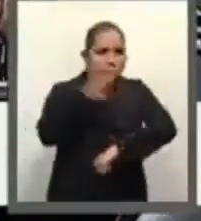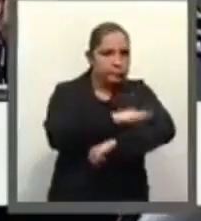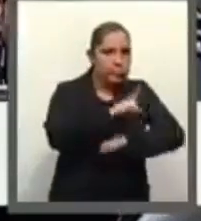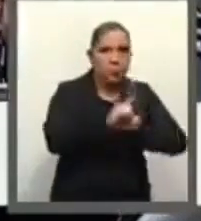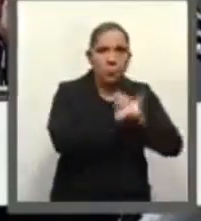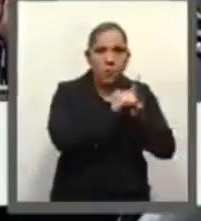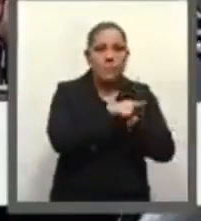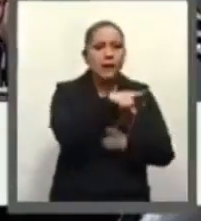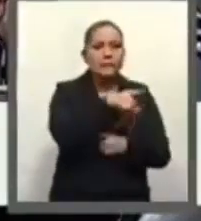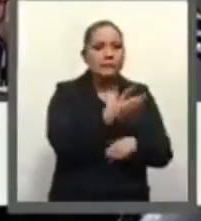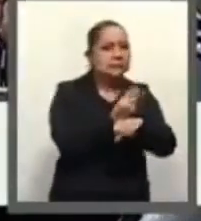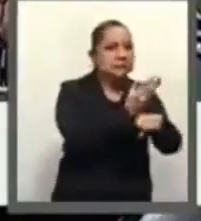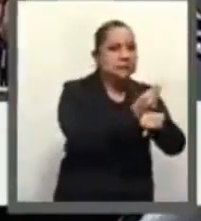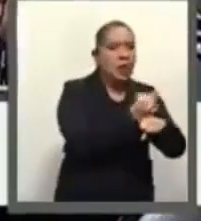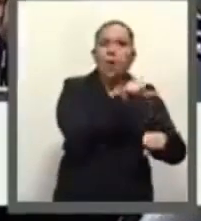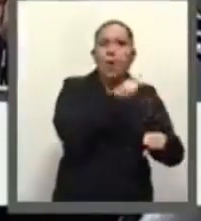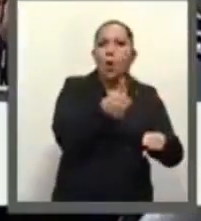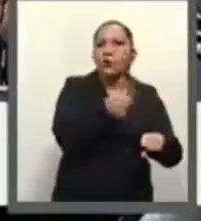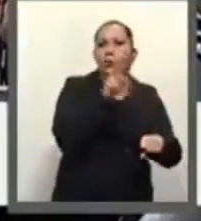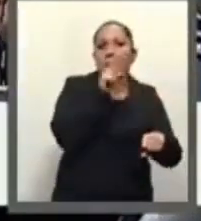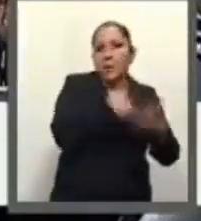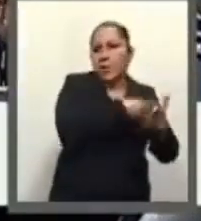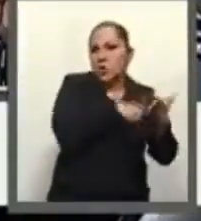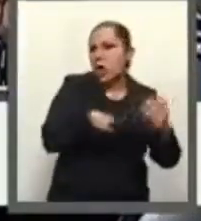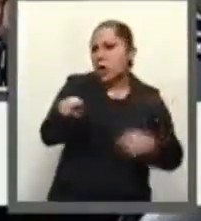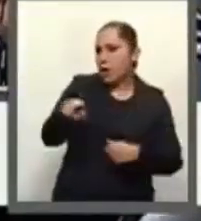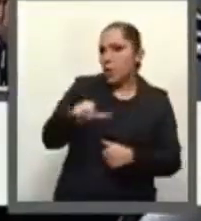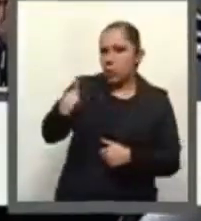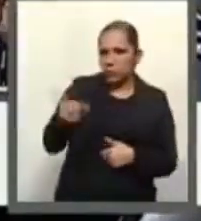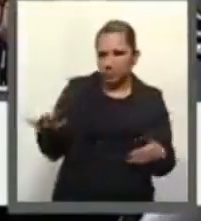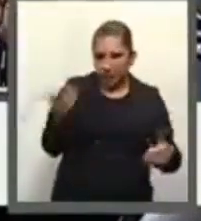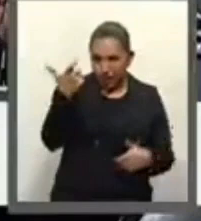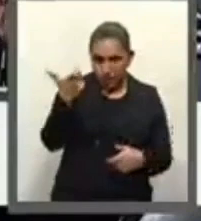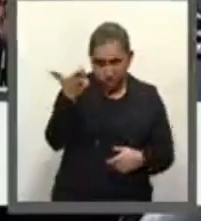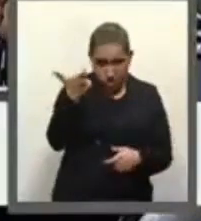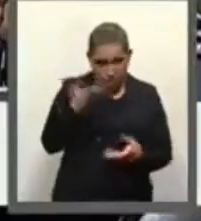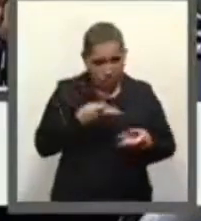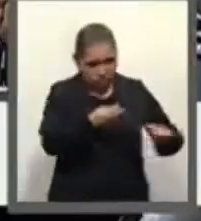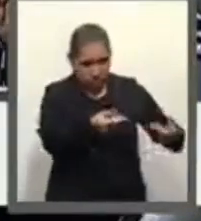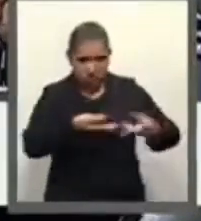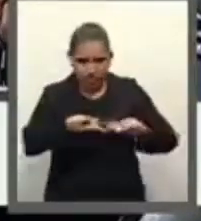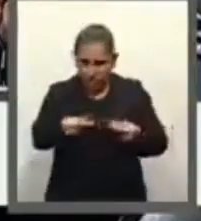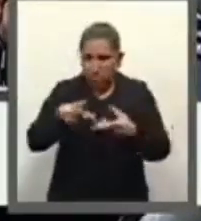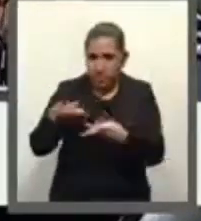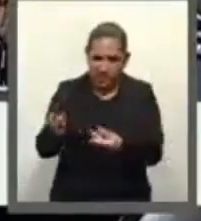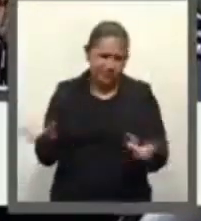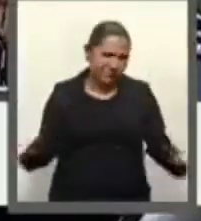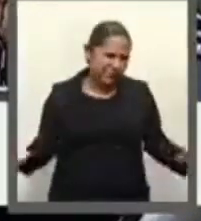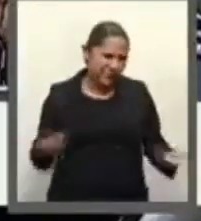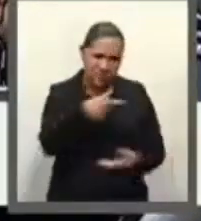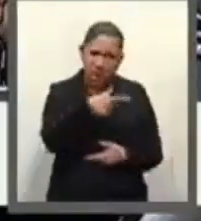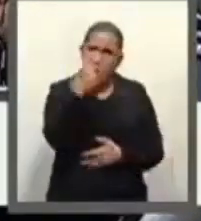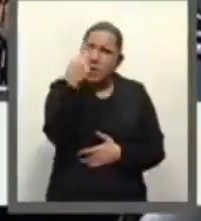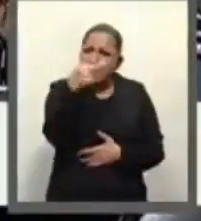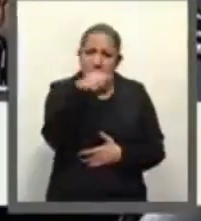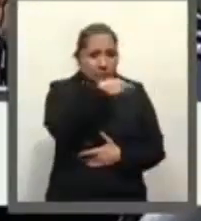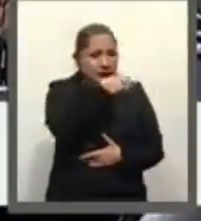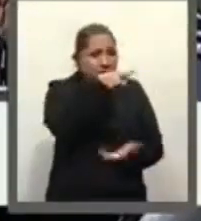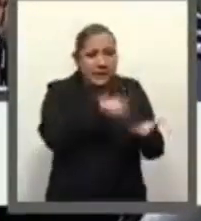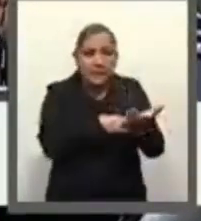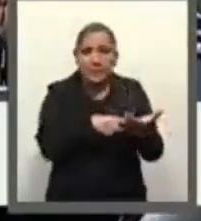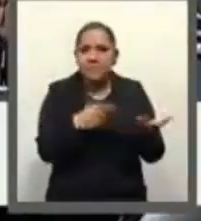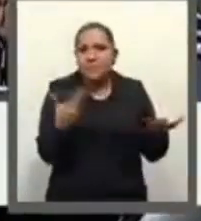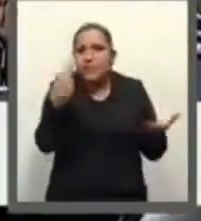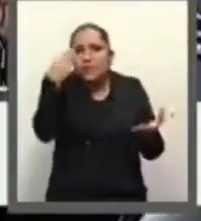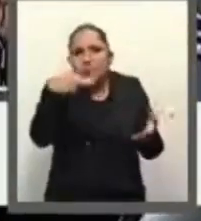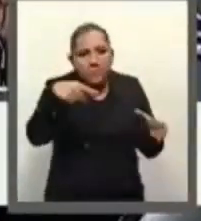otro. No podemos despilfarrar el dinero. Por eso, en sí, en el nombre lleva el del lago de Texcoco, además